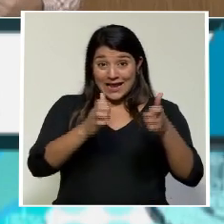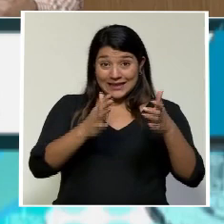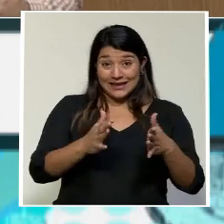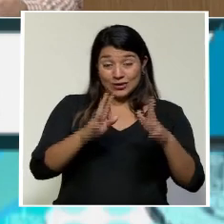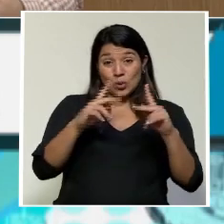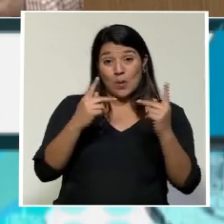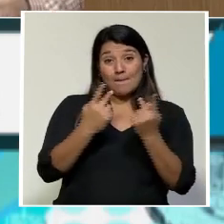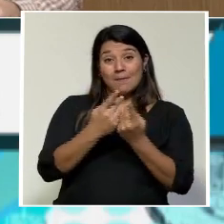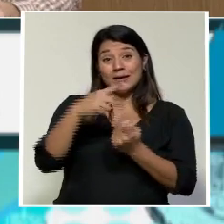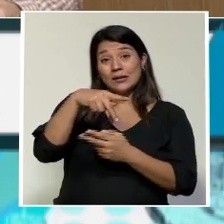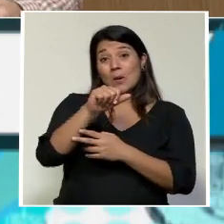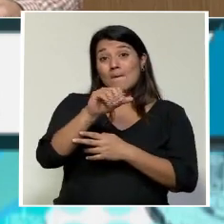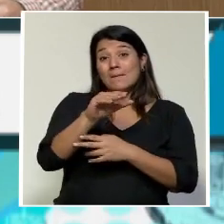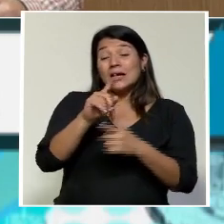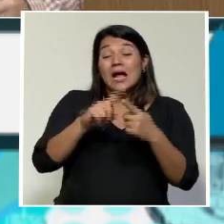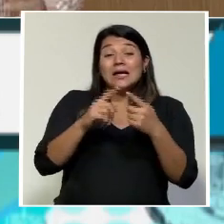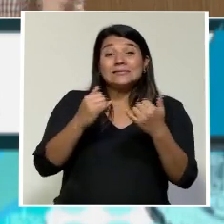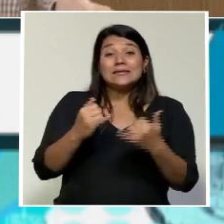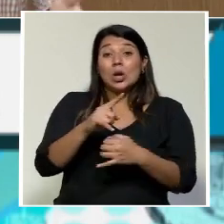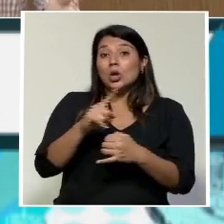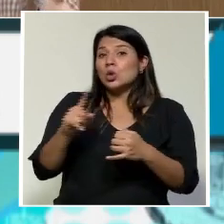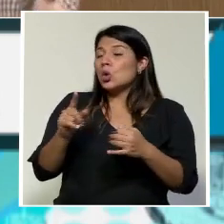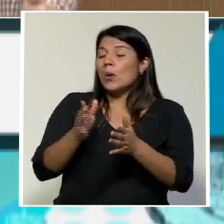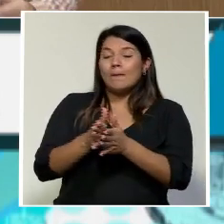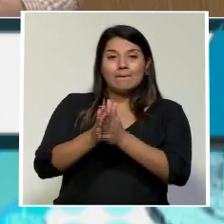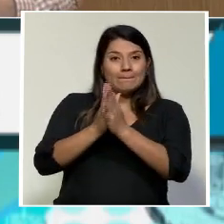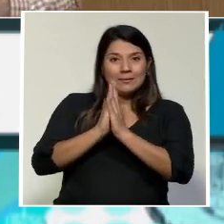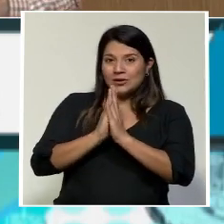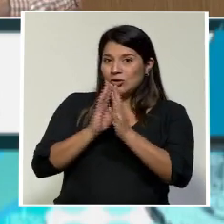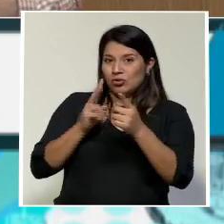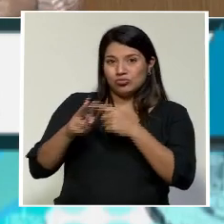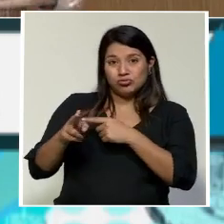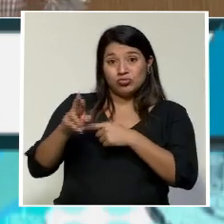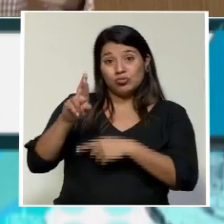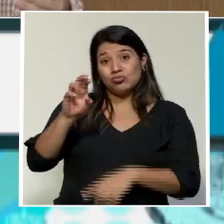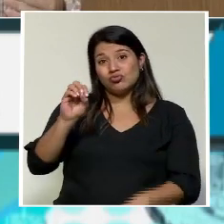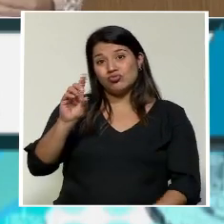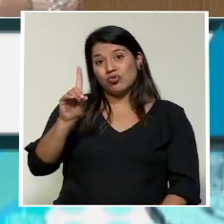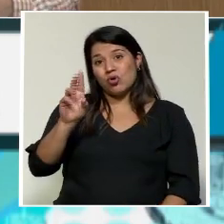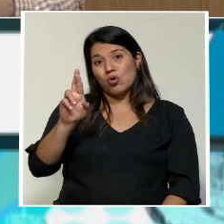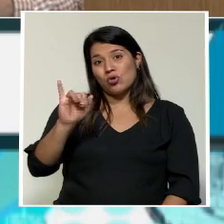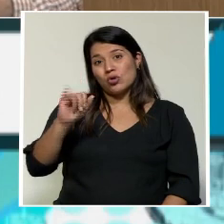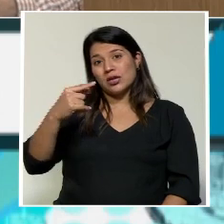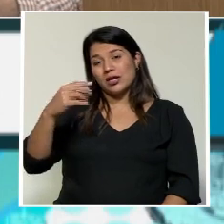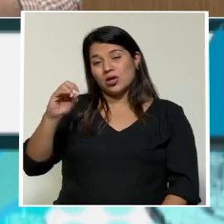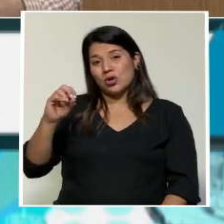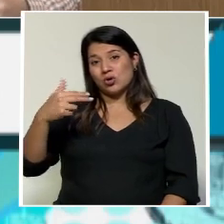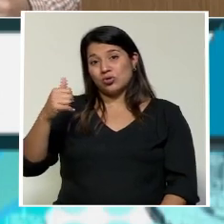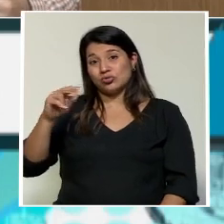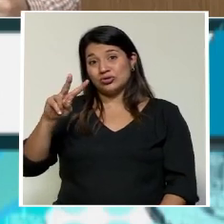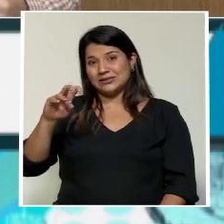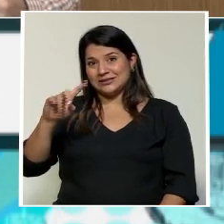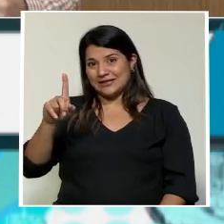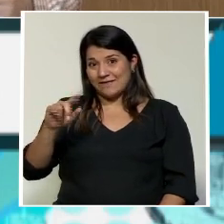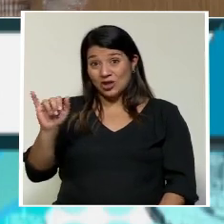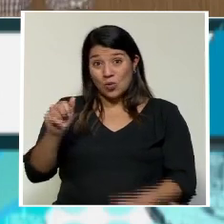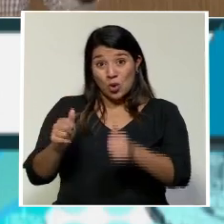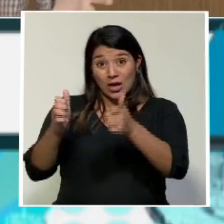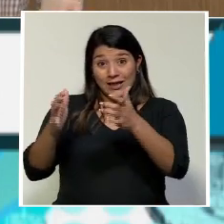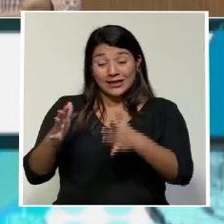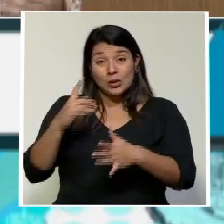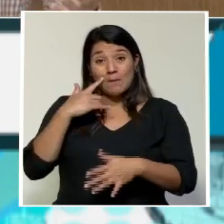ha pedido, por lo menos hasta este momento, la salida de don Rodrigo Chávez como candidato a la presidencia, esto luego